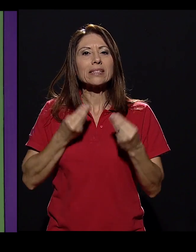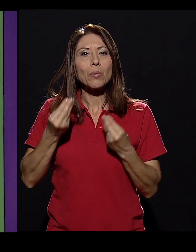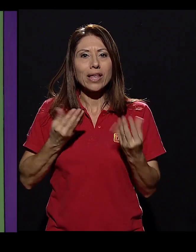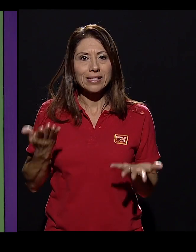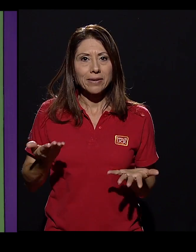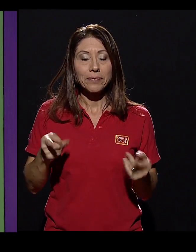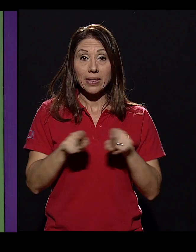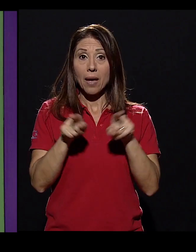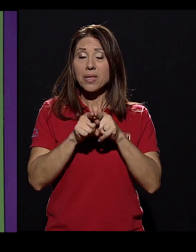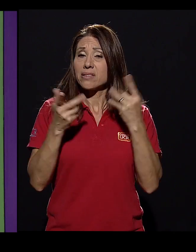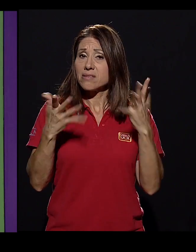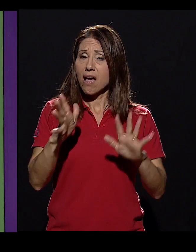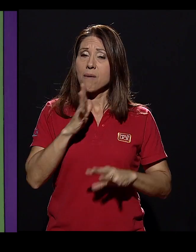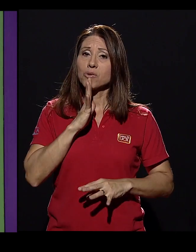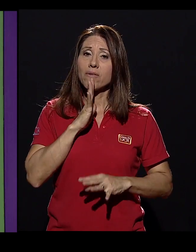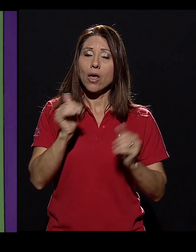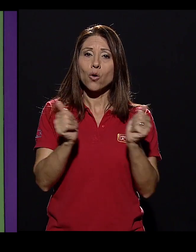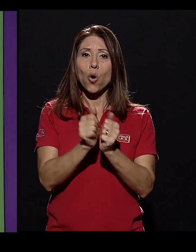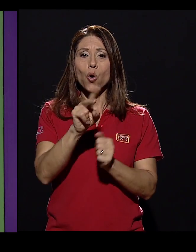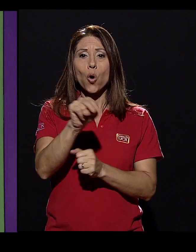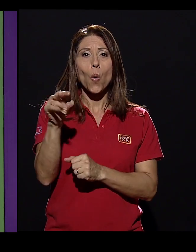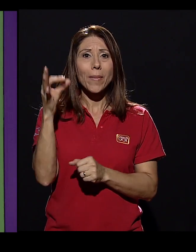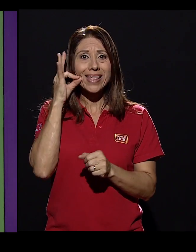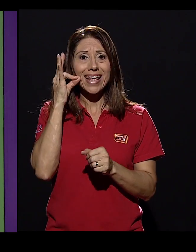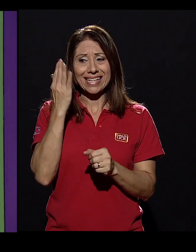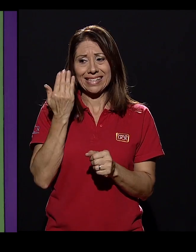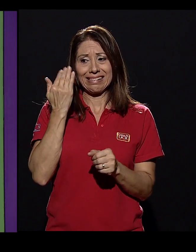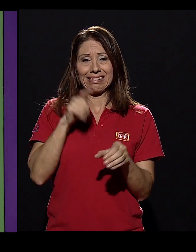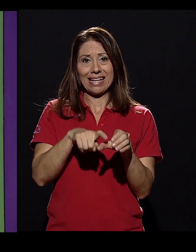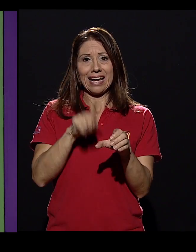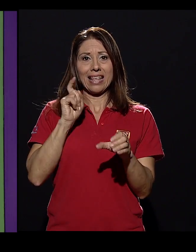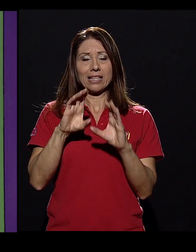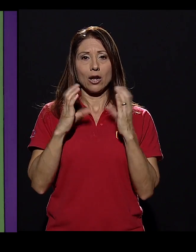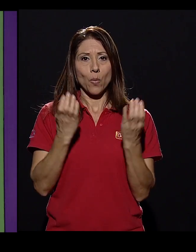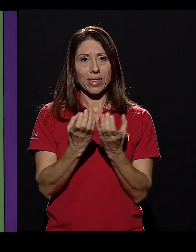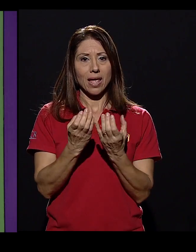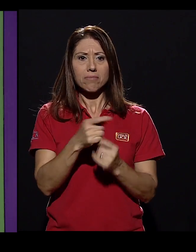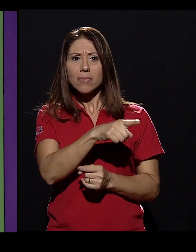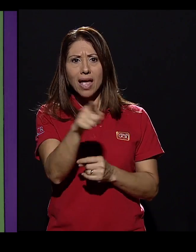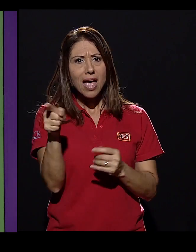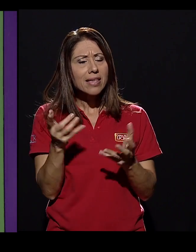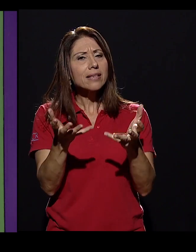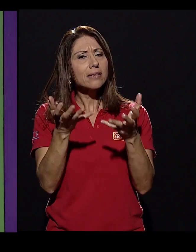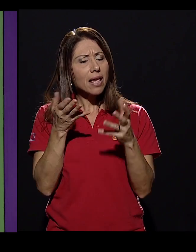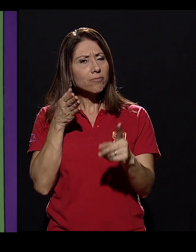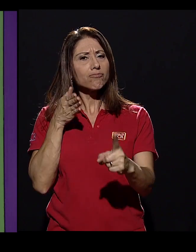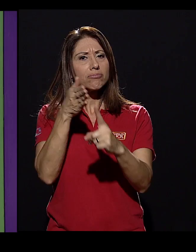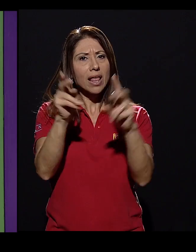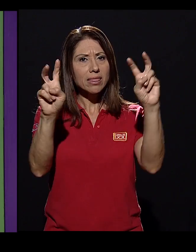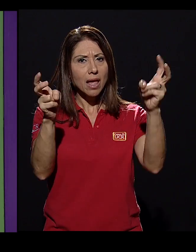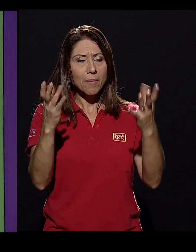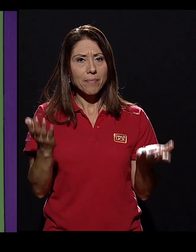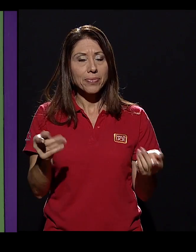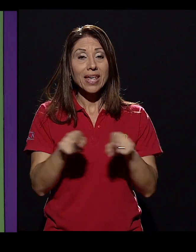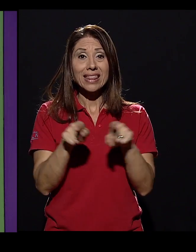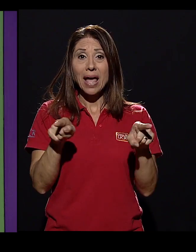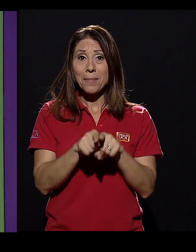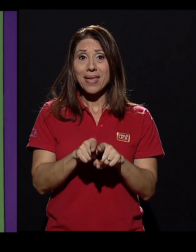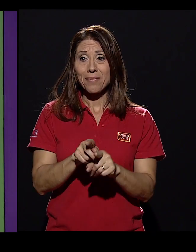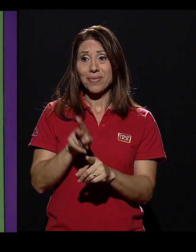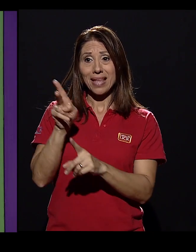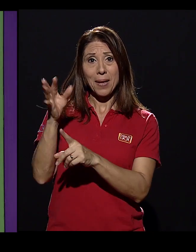hacer. También hemos conversado esto con las compañeras salientes del comité y ellas están totalmente encausadas en este tema y también